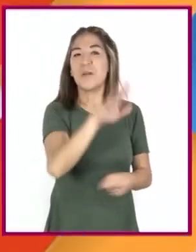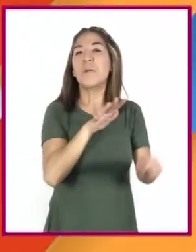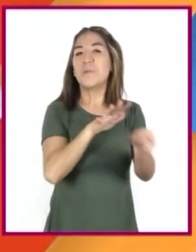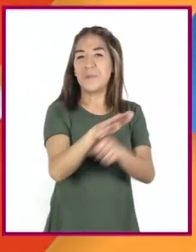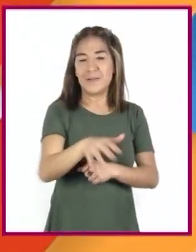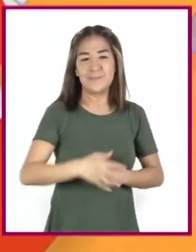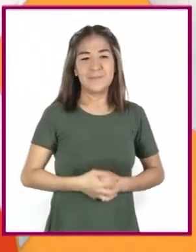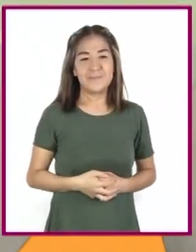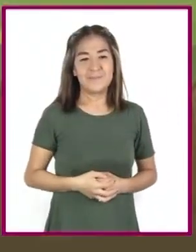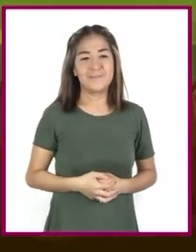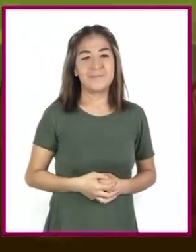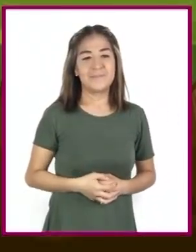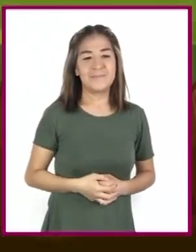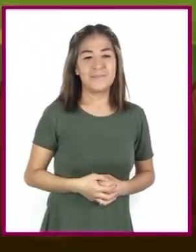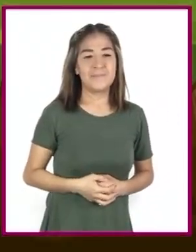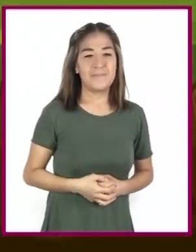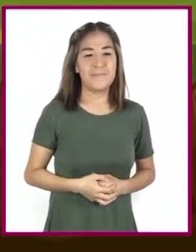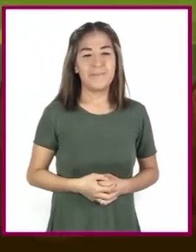es.